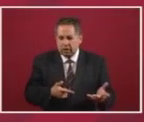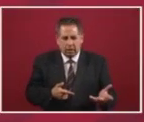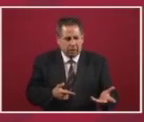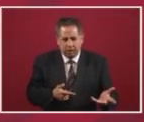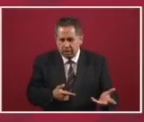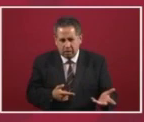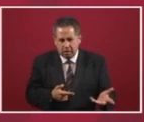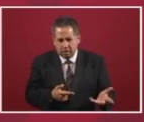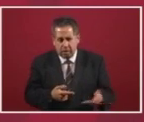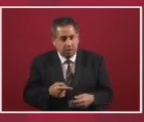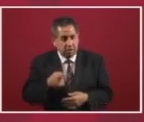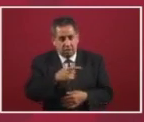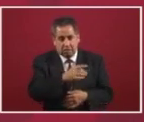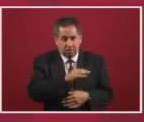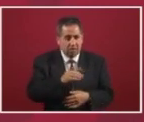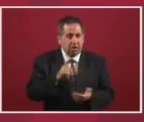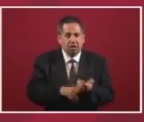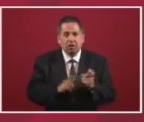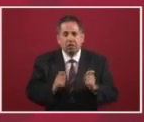y son capaces